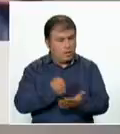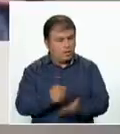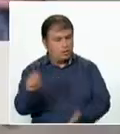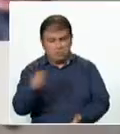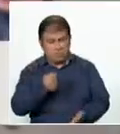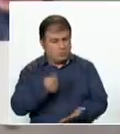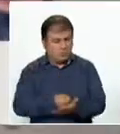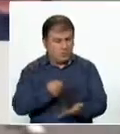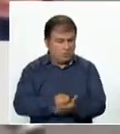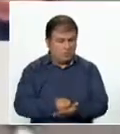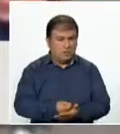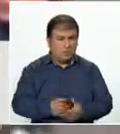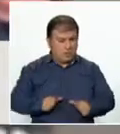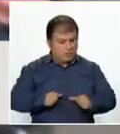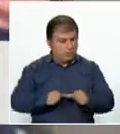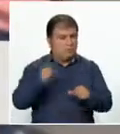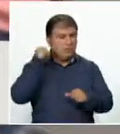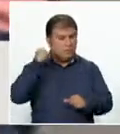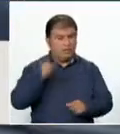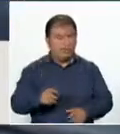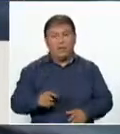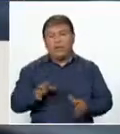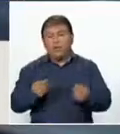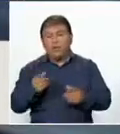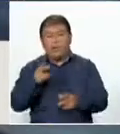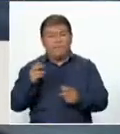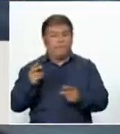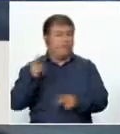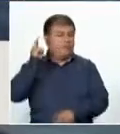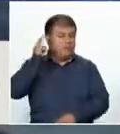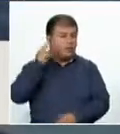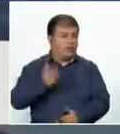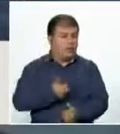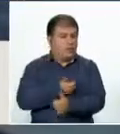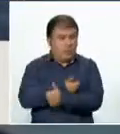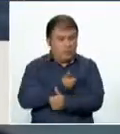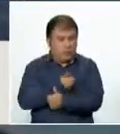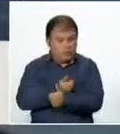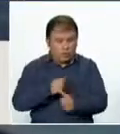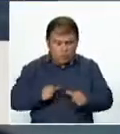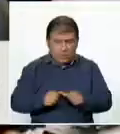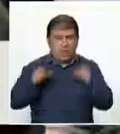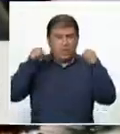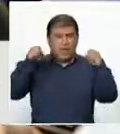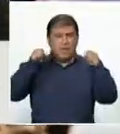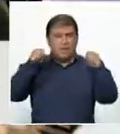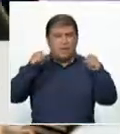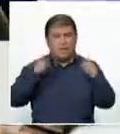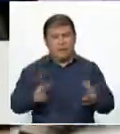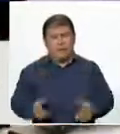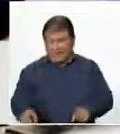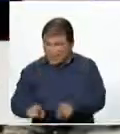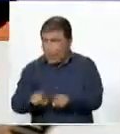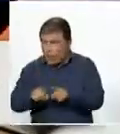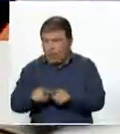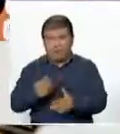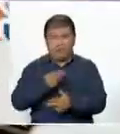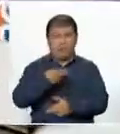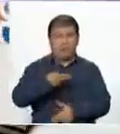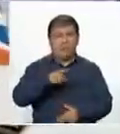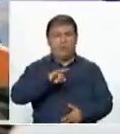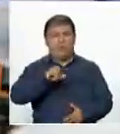La mayoría de los profesores ayacuchanos volvieron a salir a las calles a protestar, una situación que también se vive en Huancavelica, donde